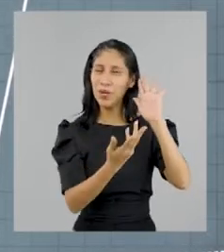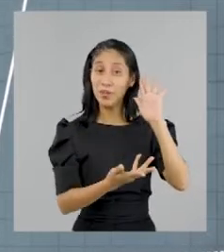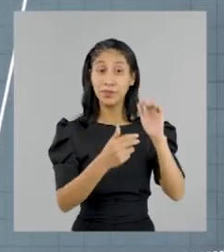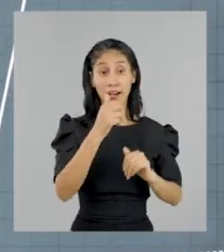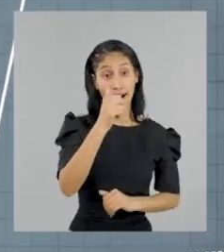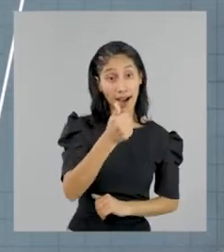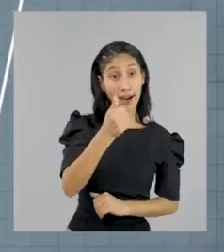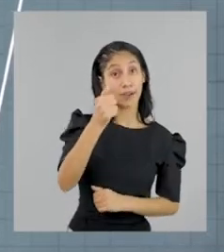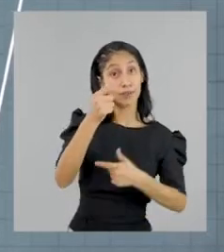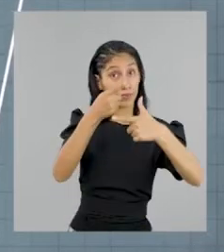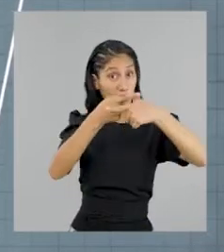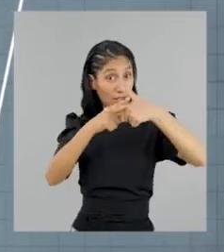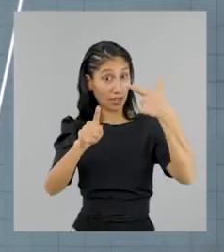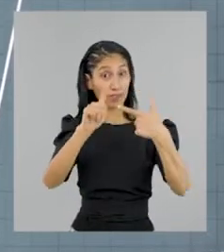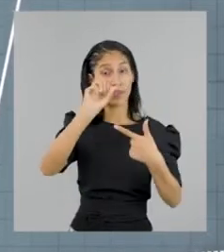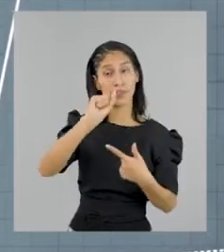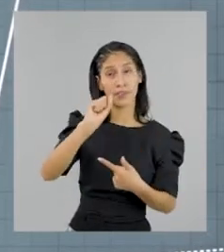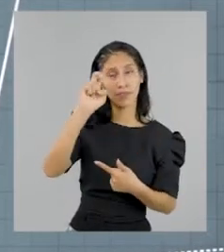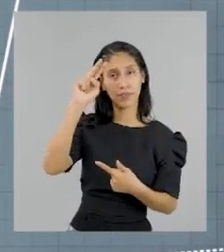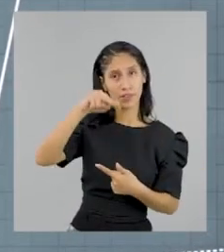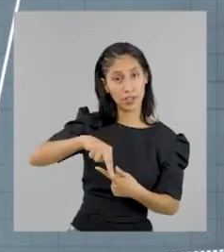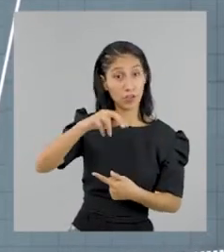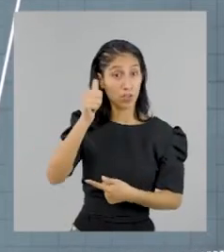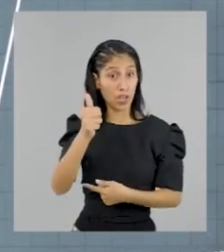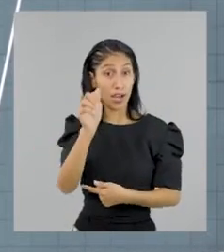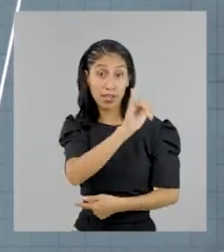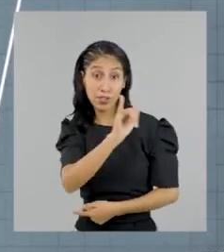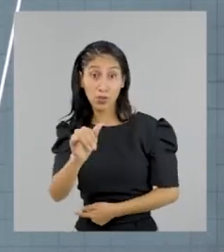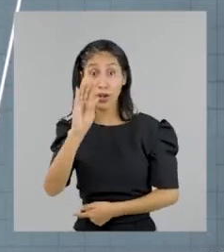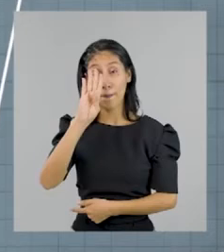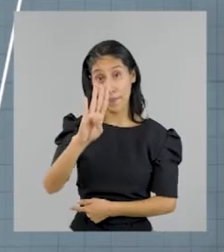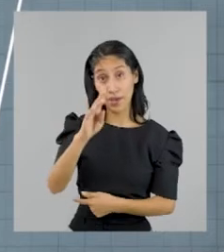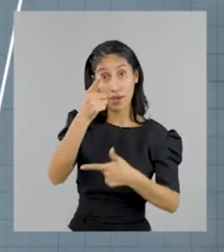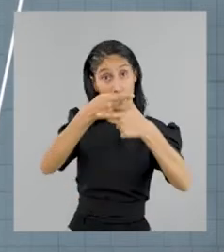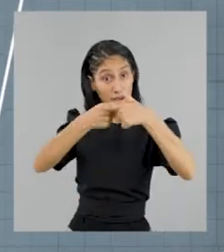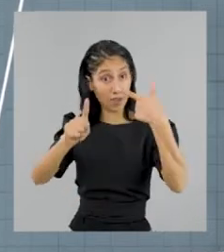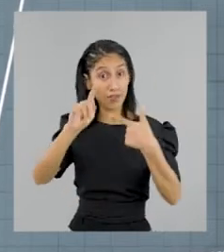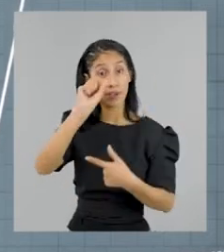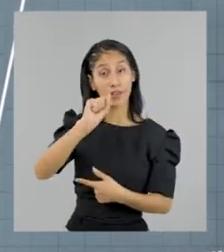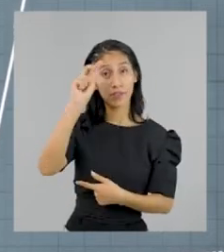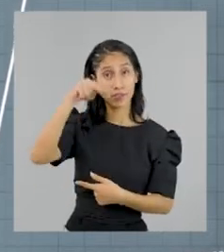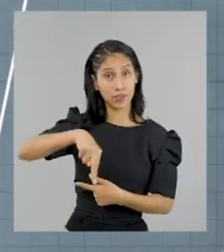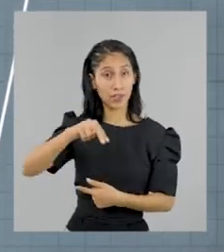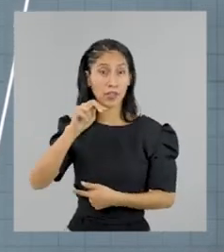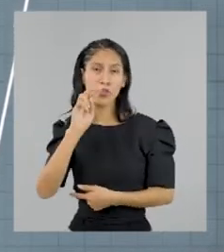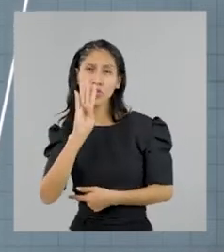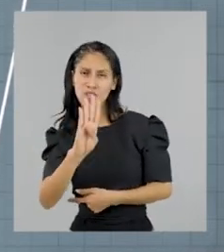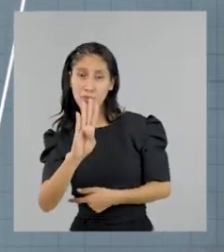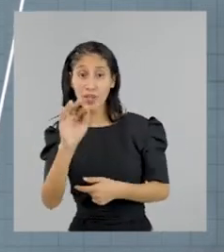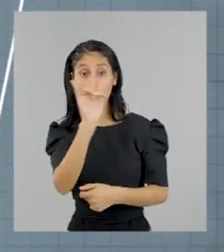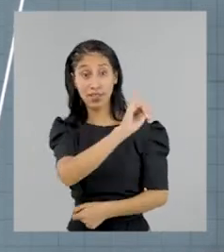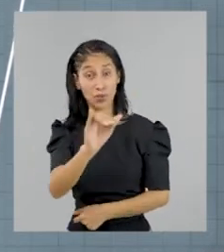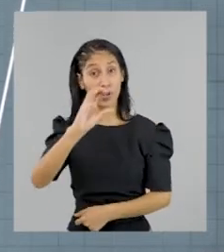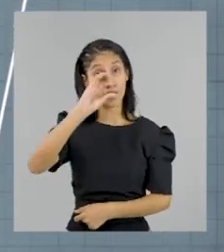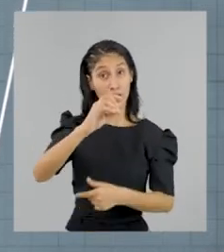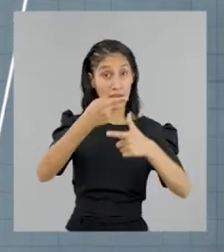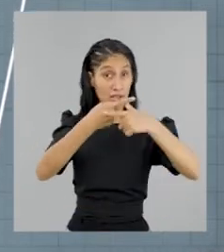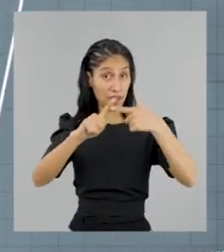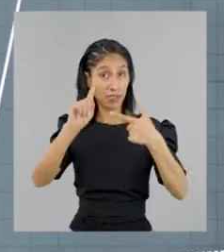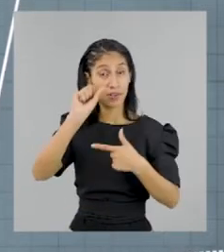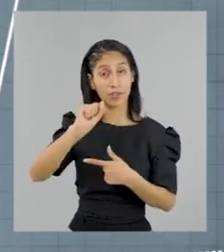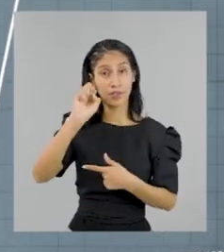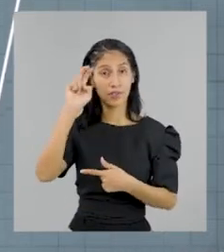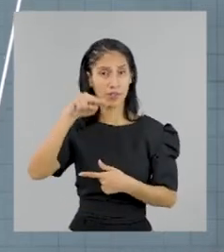simboliza así. A entre seno de A es igual B entre seno de B es igual